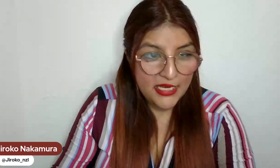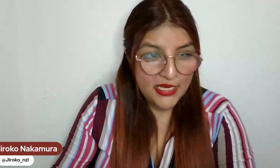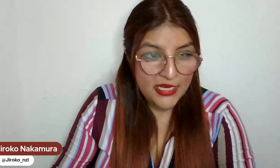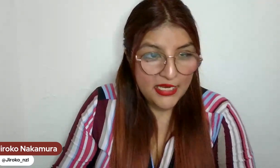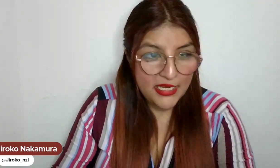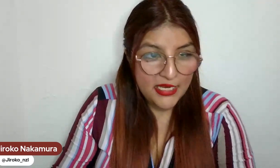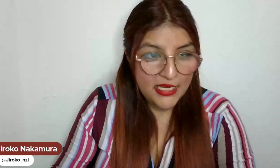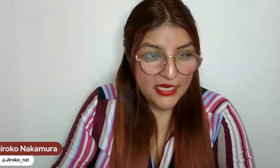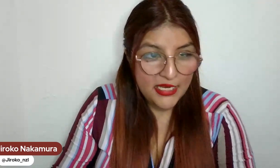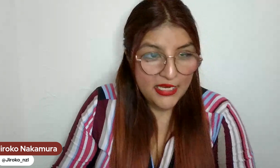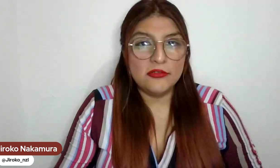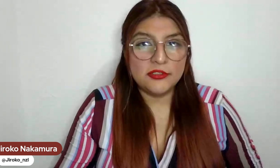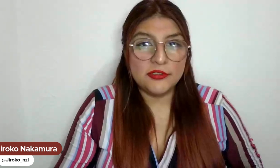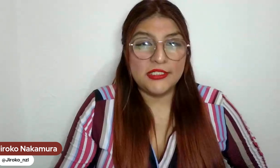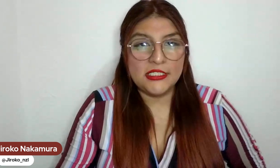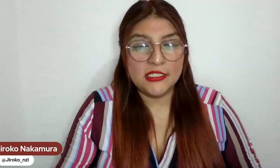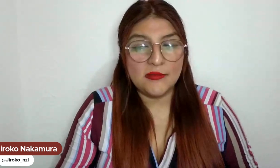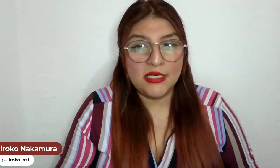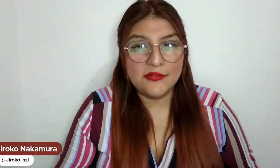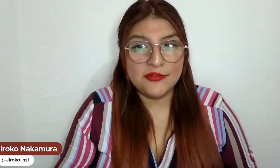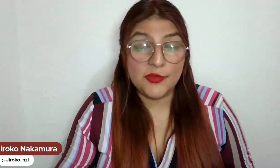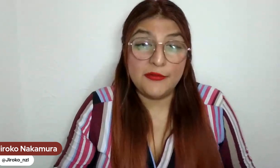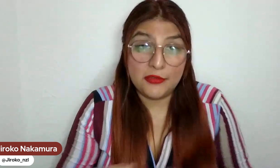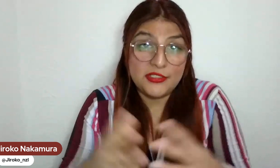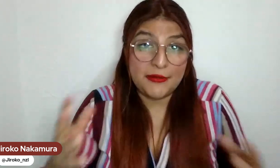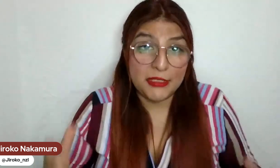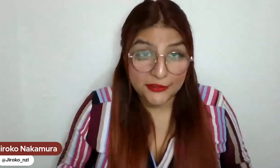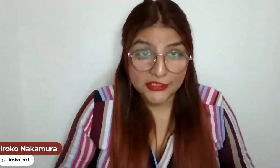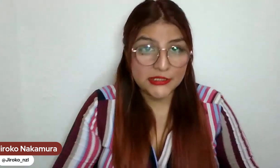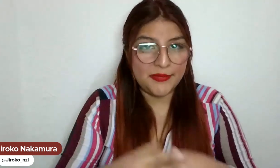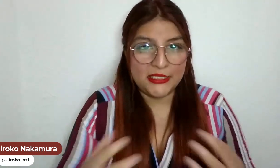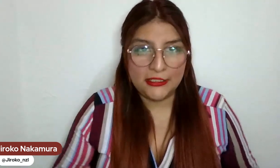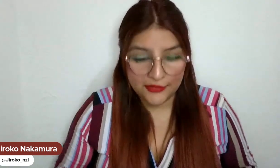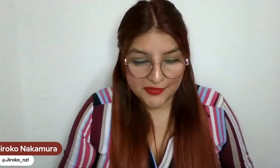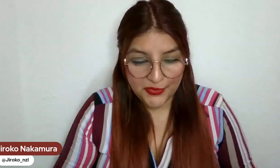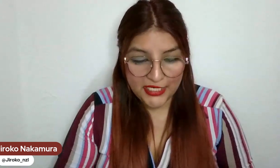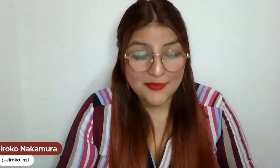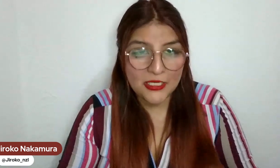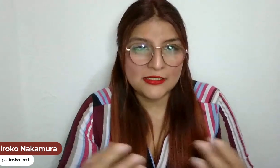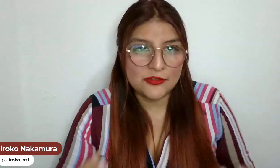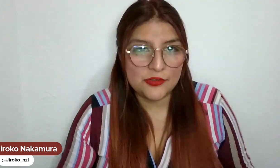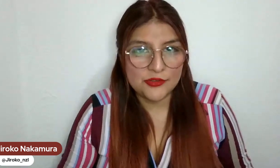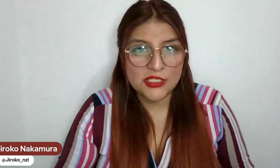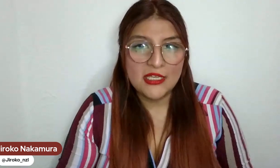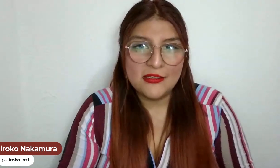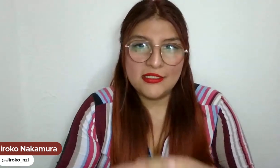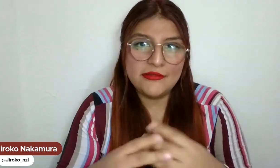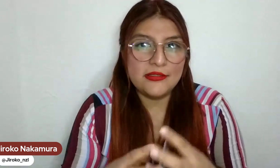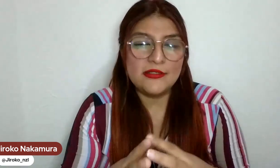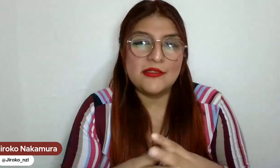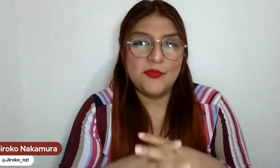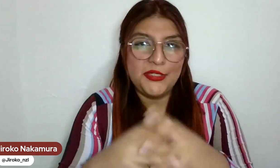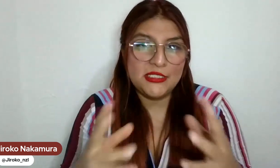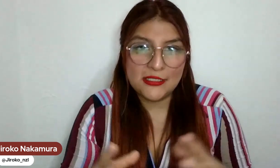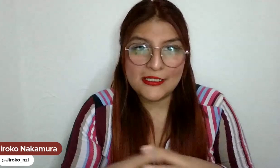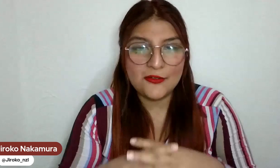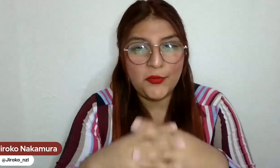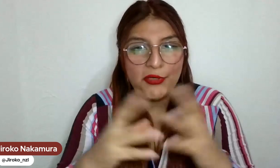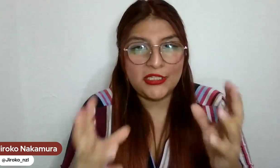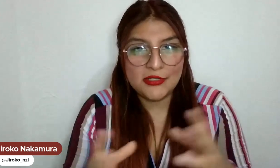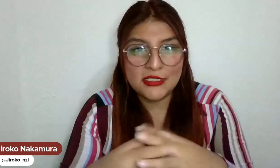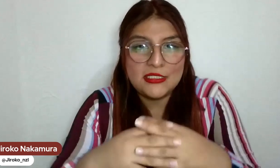es la primera vez que los llamados bueno los trabajadores repartidores porque llamarle socios de estas